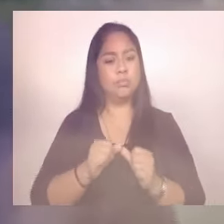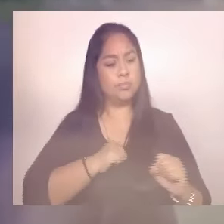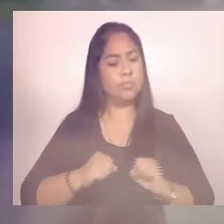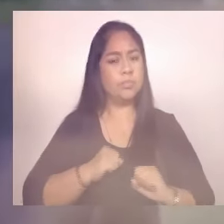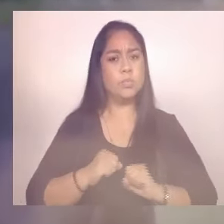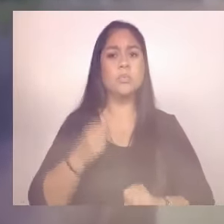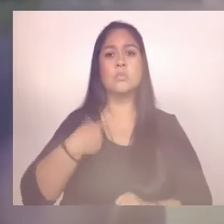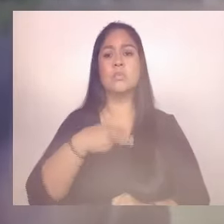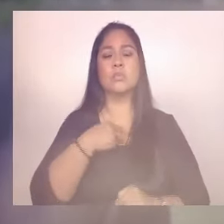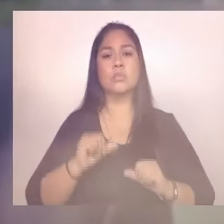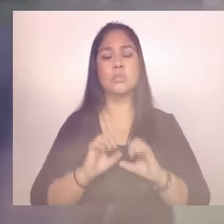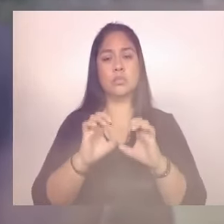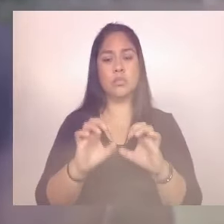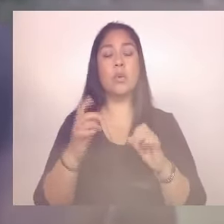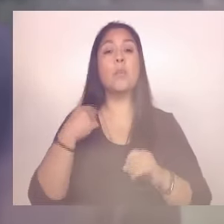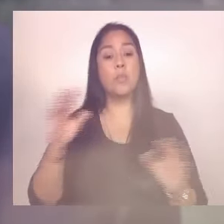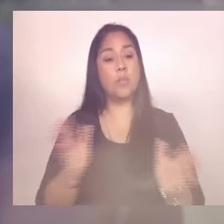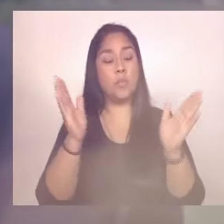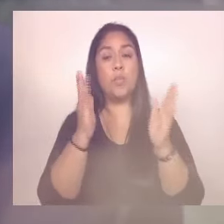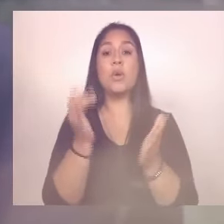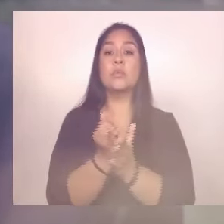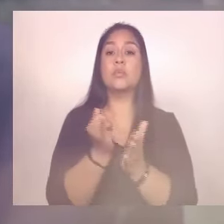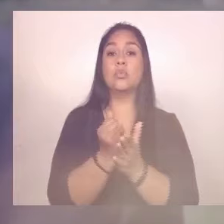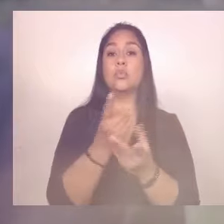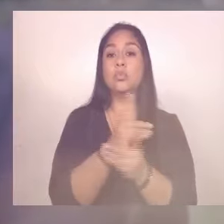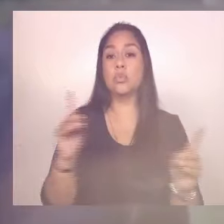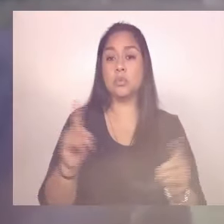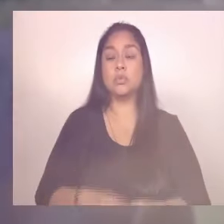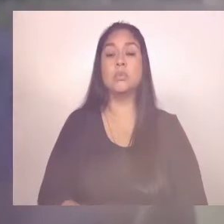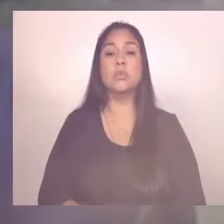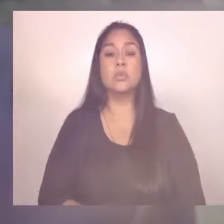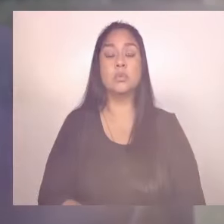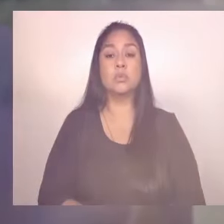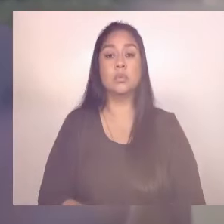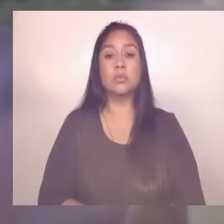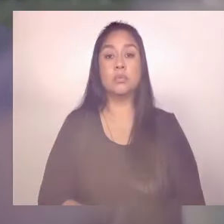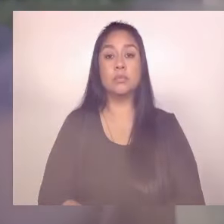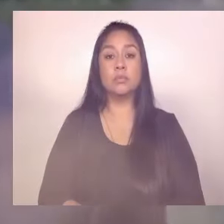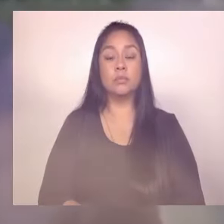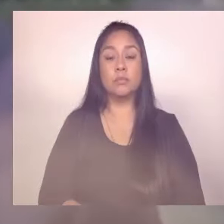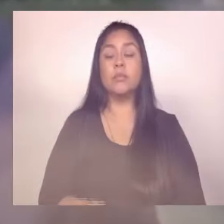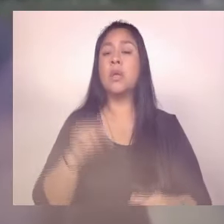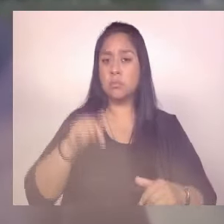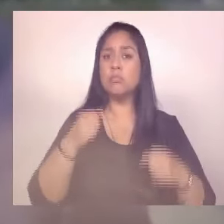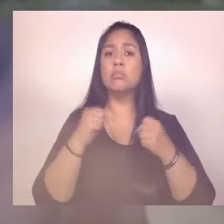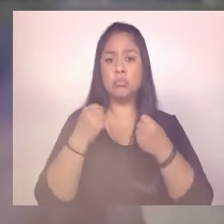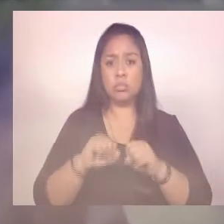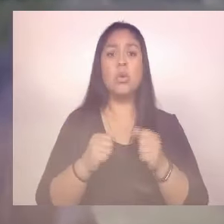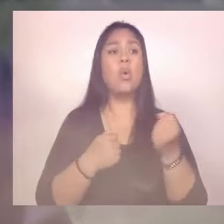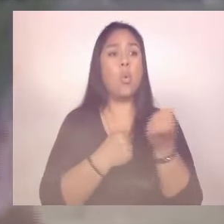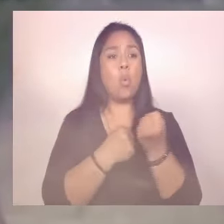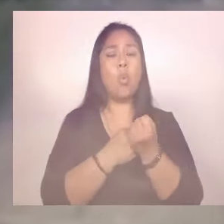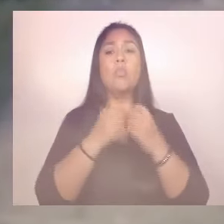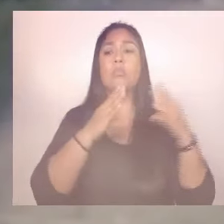continúan dando en nuestro esfuerzo por rescatar las instituciones democráticas. Y lo estamos